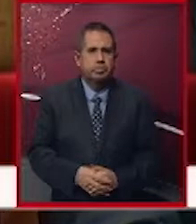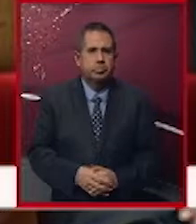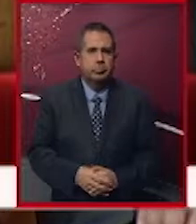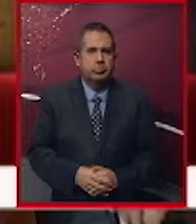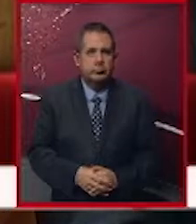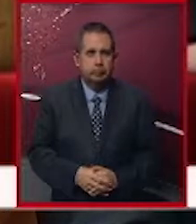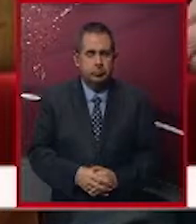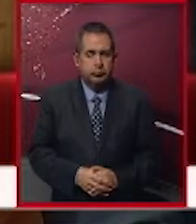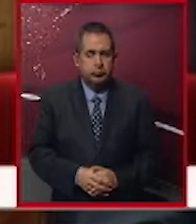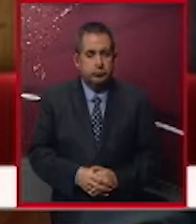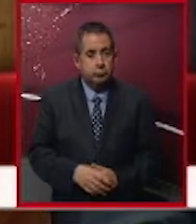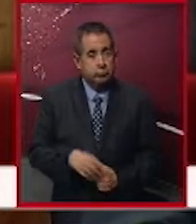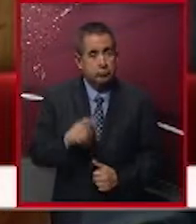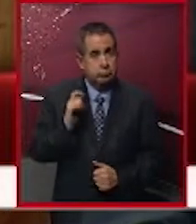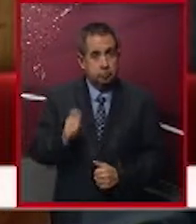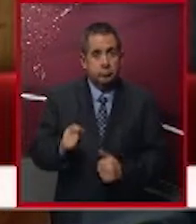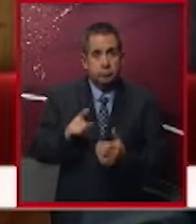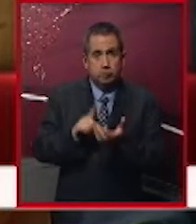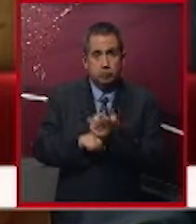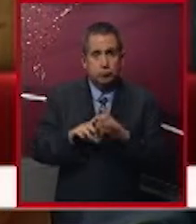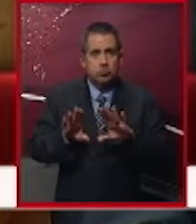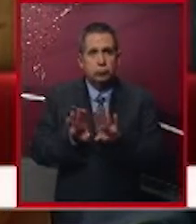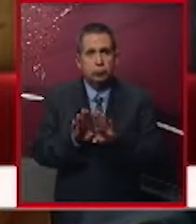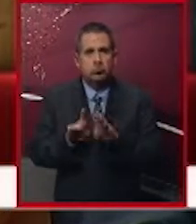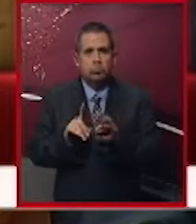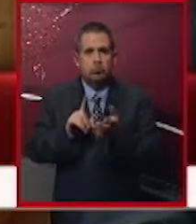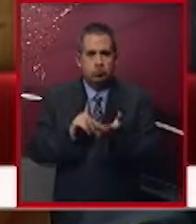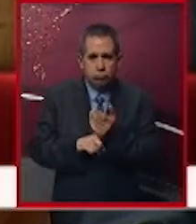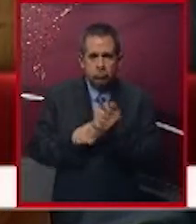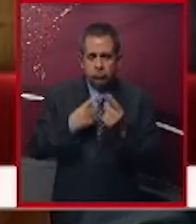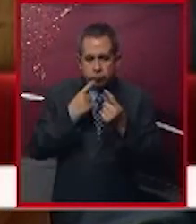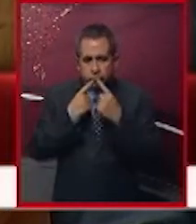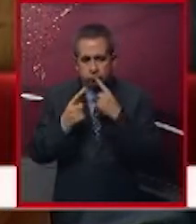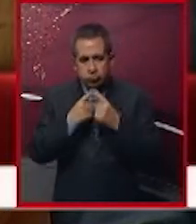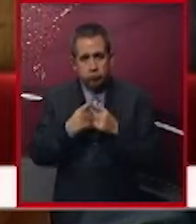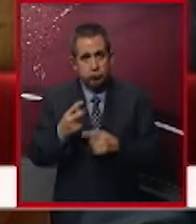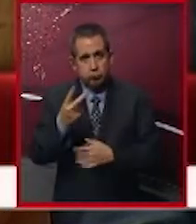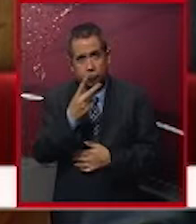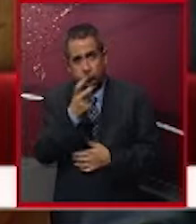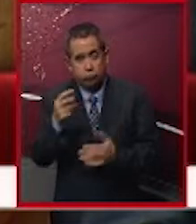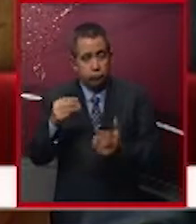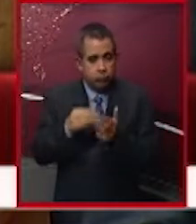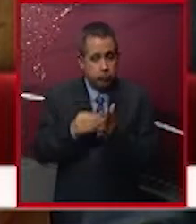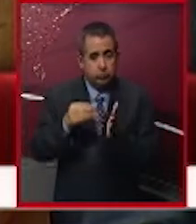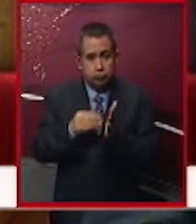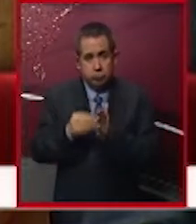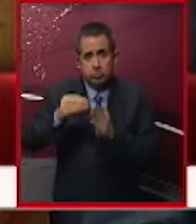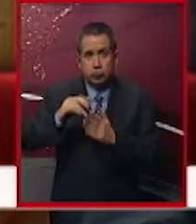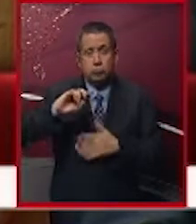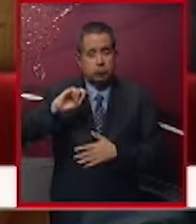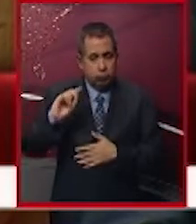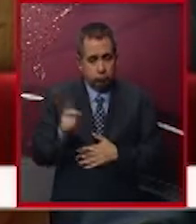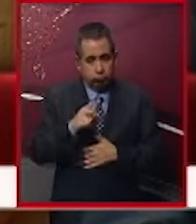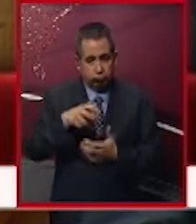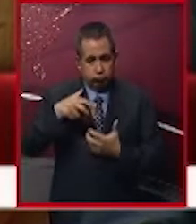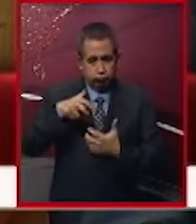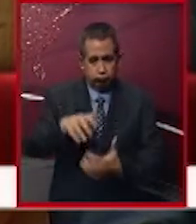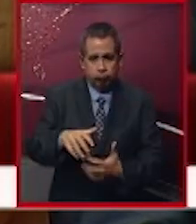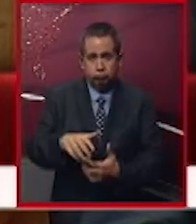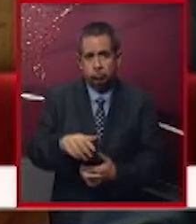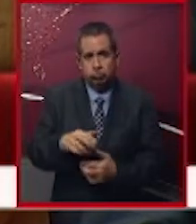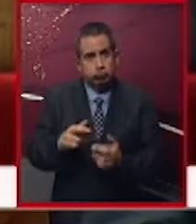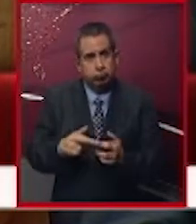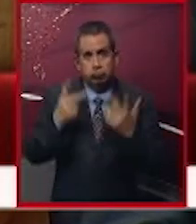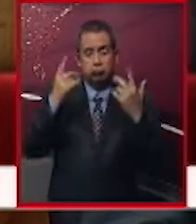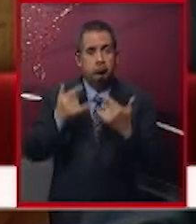La otra cara del libre comercio es la inversión. Estamos cerrando este sexenio con 200,000 millones de dólares de inversión extranjera, cifra